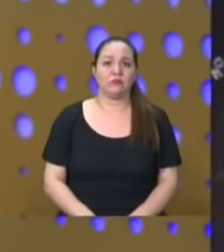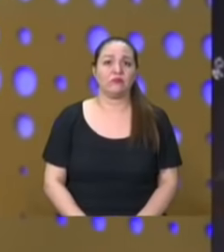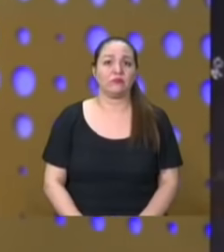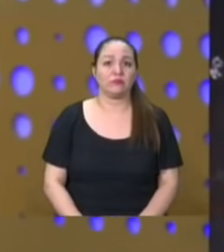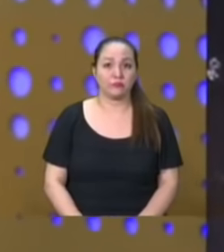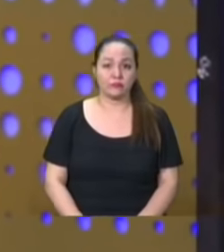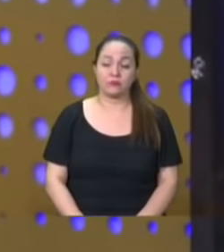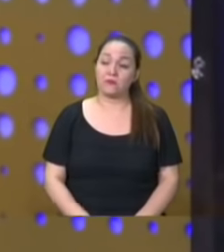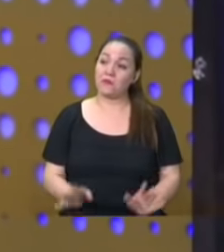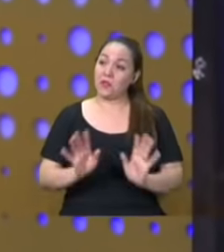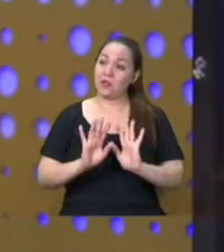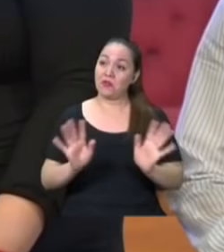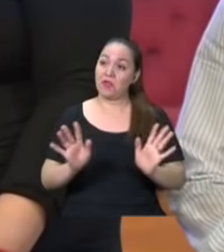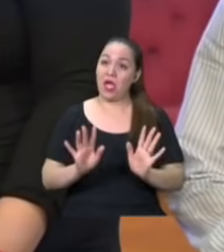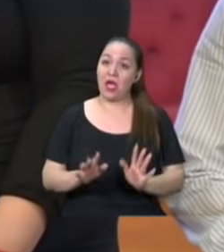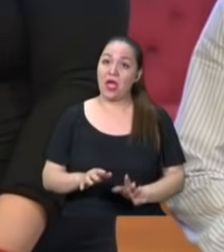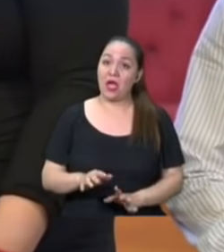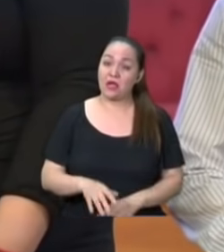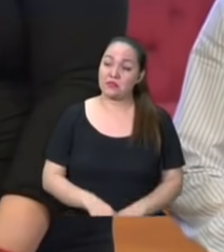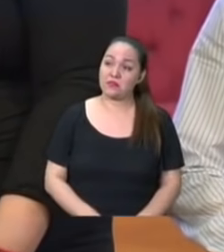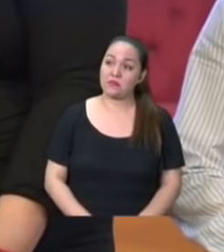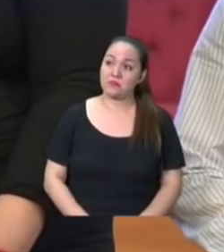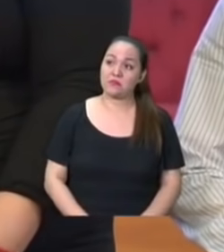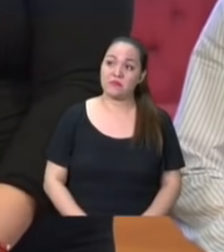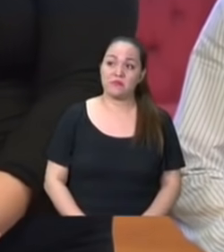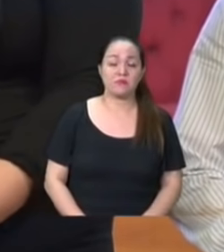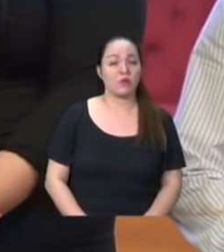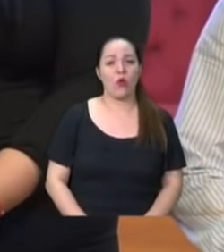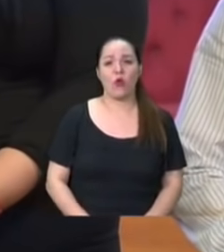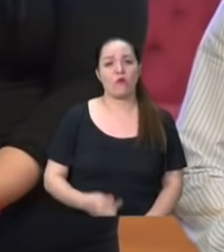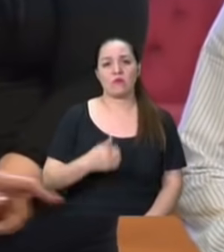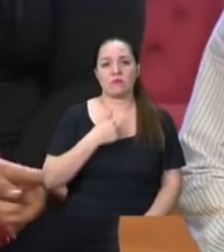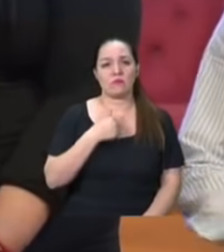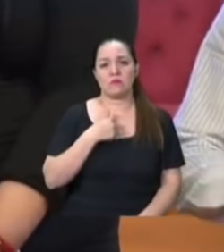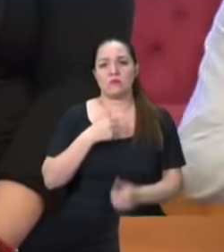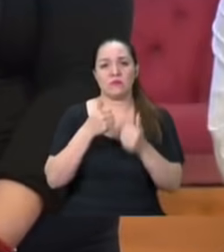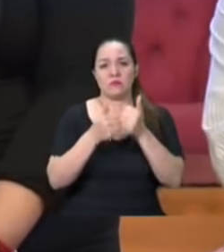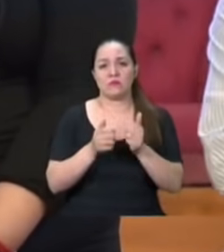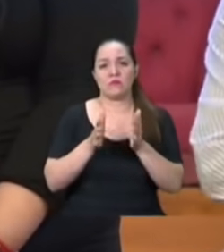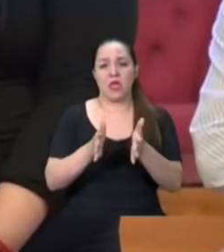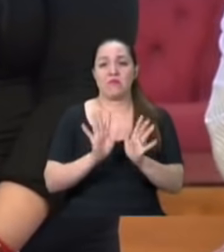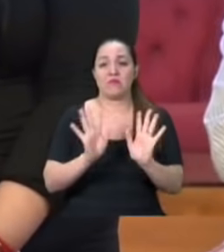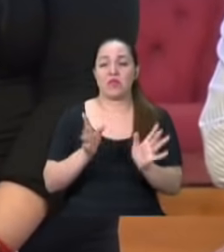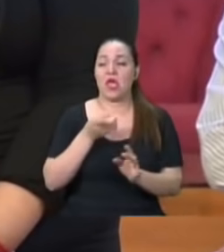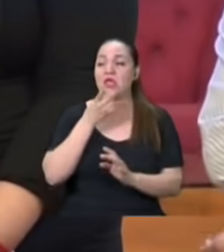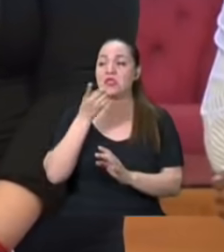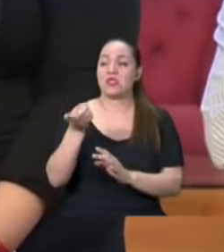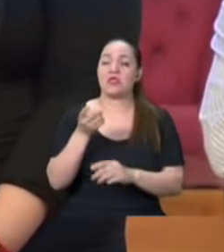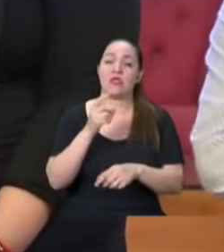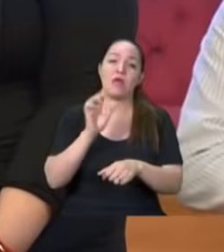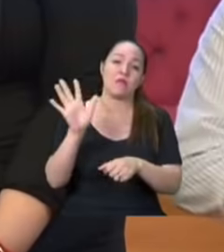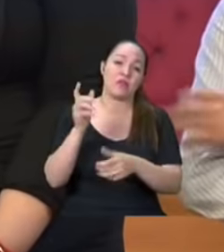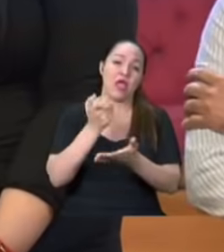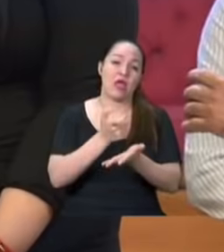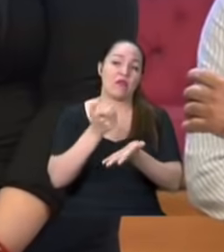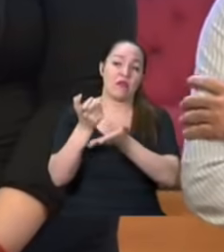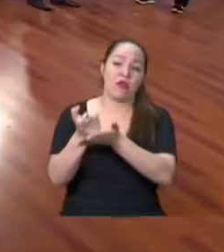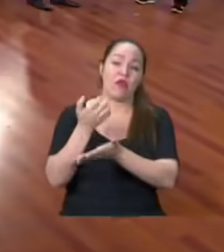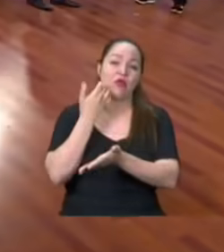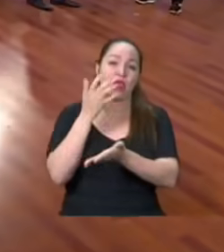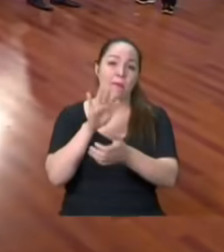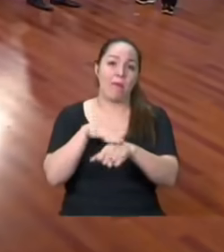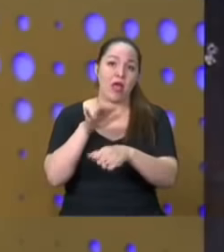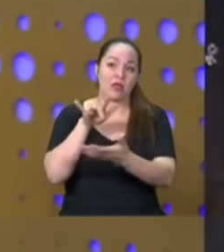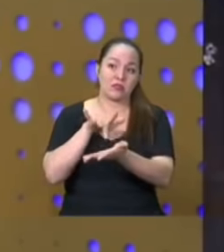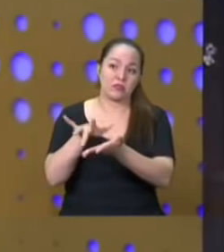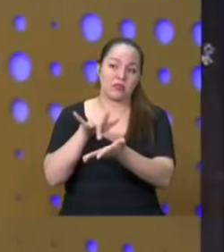reveló. Porque no trae pila. Nada más vino teléfono por el dinero y se fue. Nada más vino a dar lástima. ¿Alguien